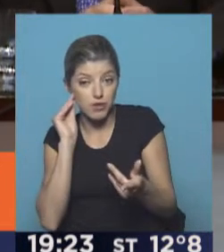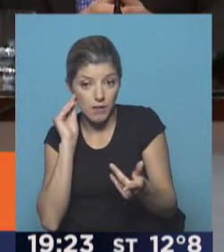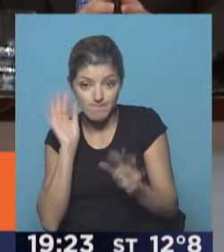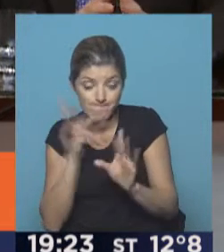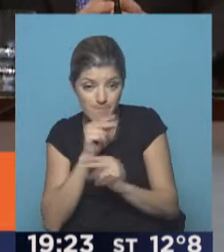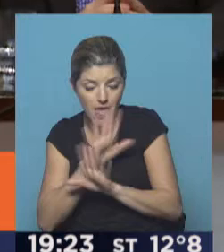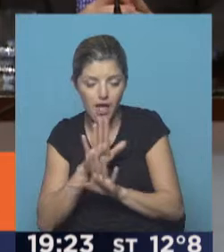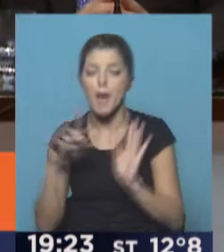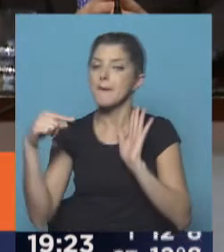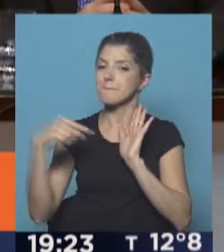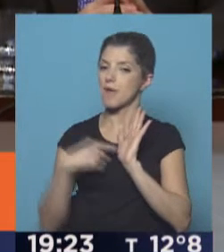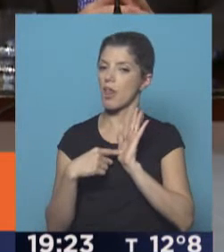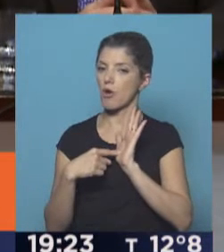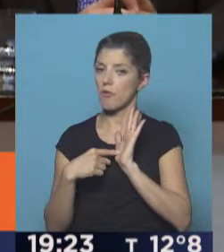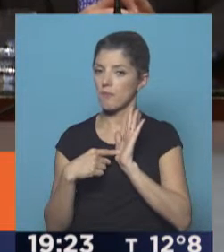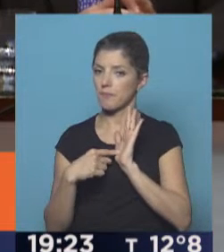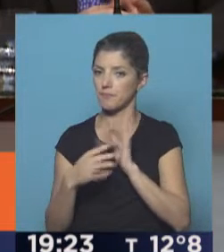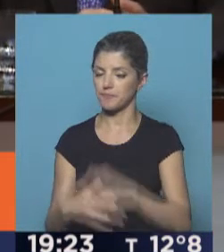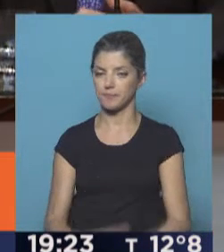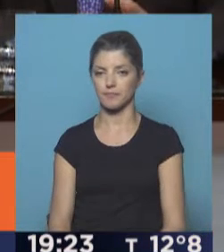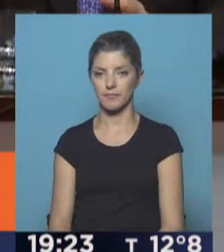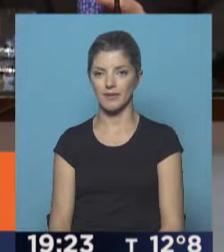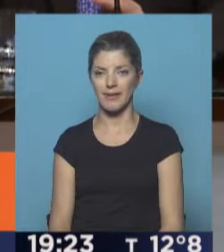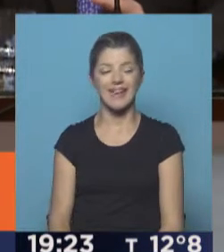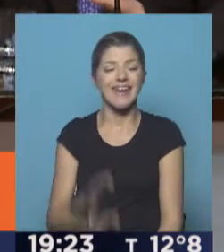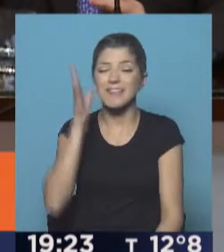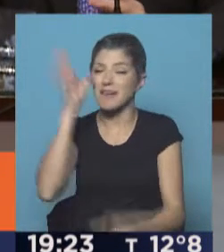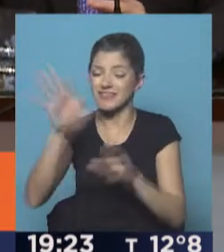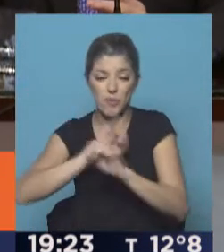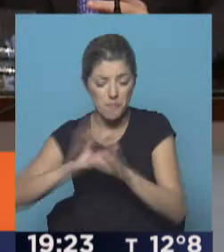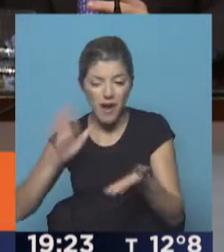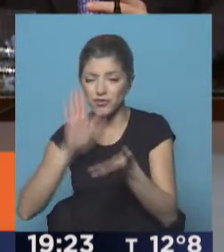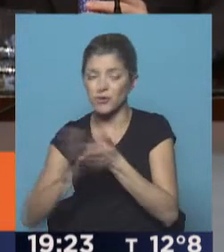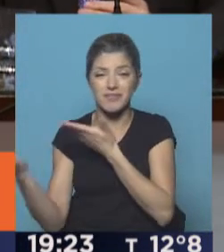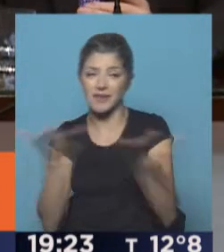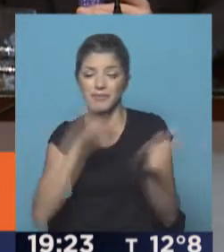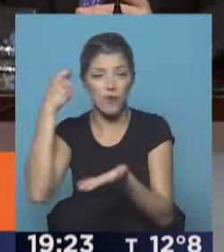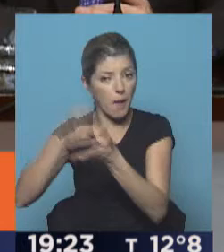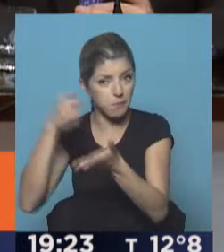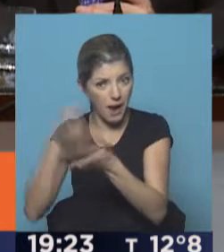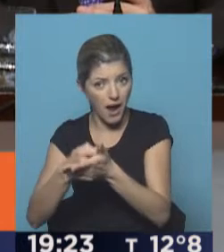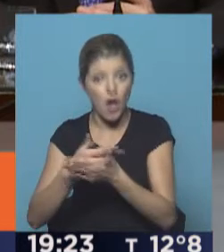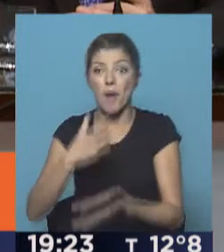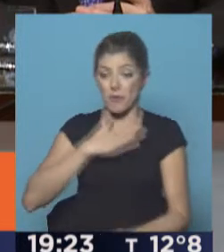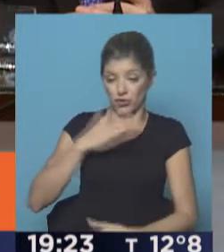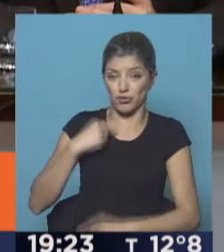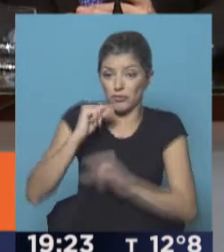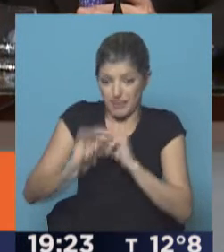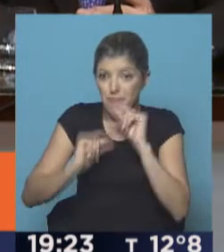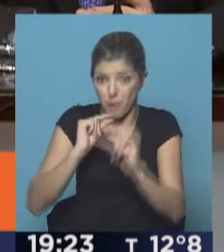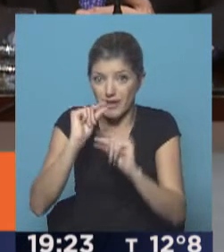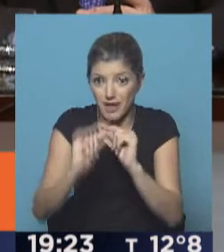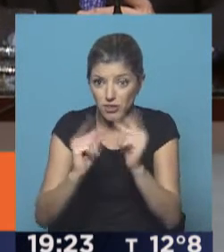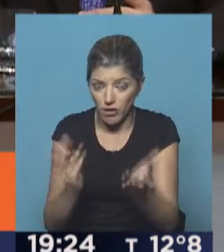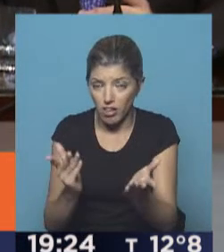pero claramente el desajuste era tan grande en el tema tarifario que lo que estamos haciendo es un camino gradual.